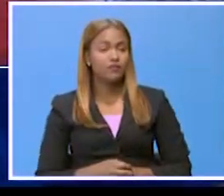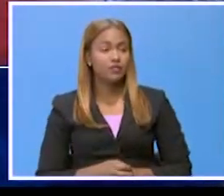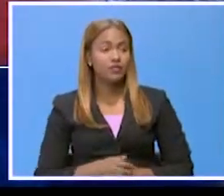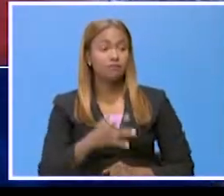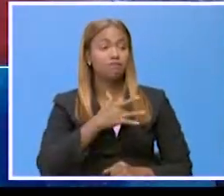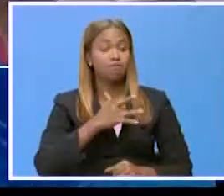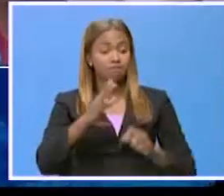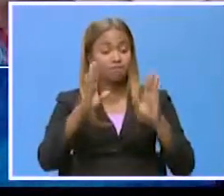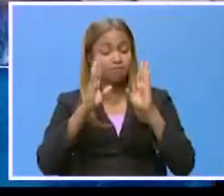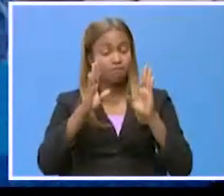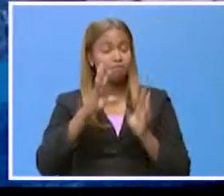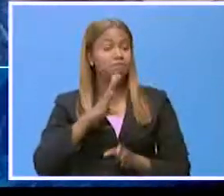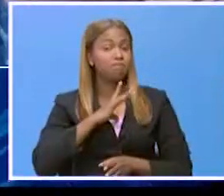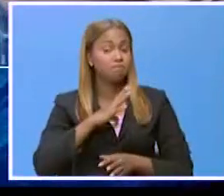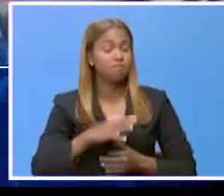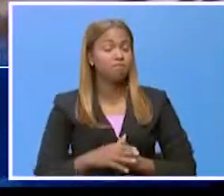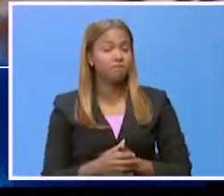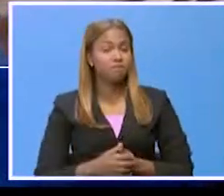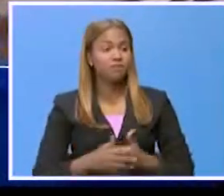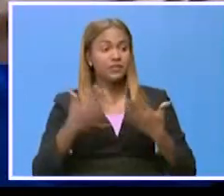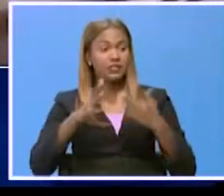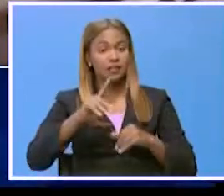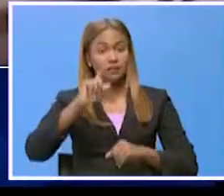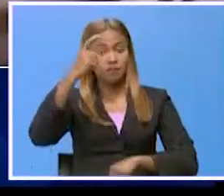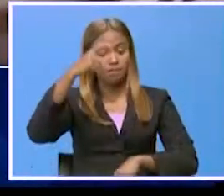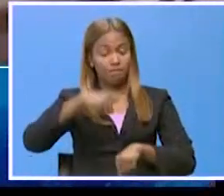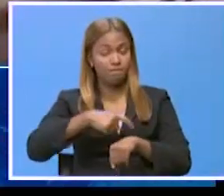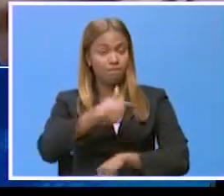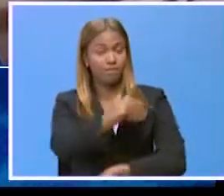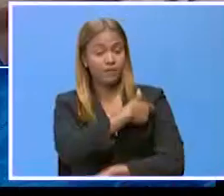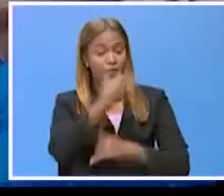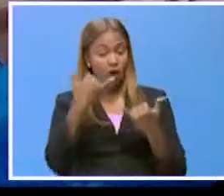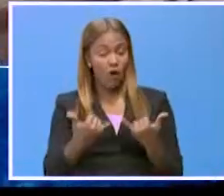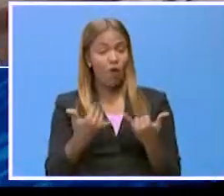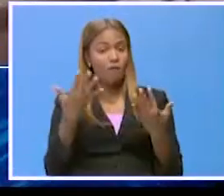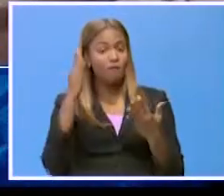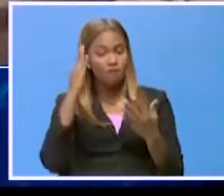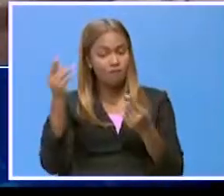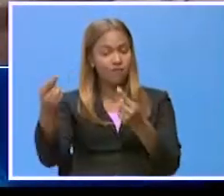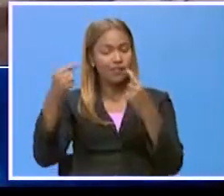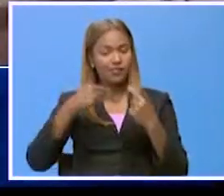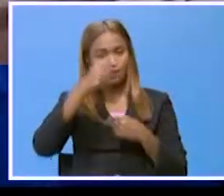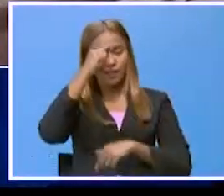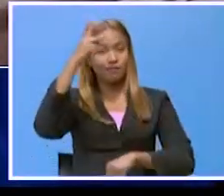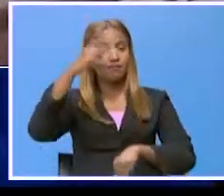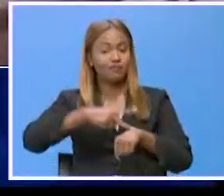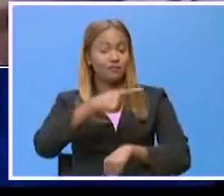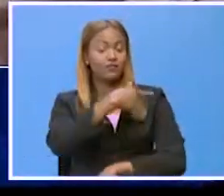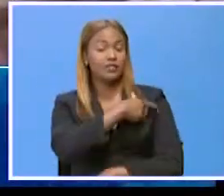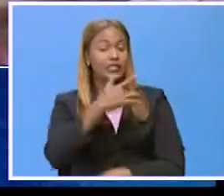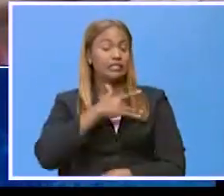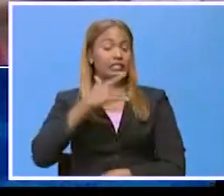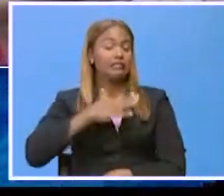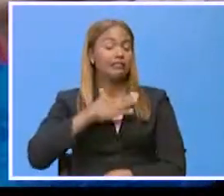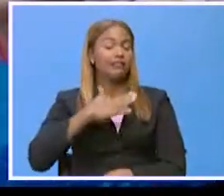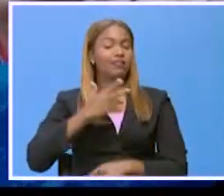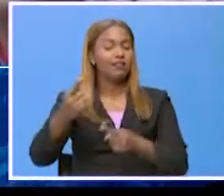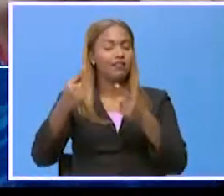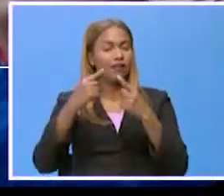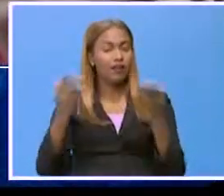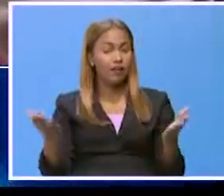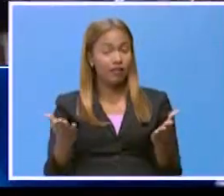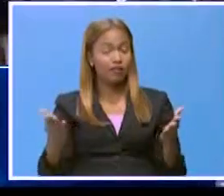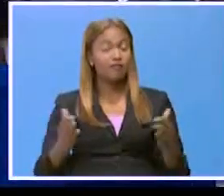atendido también a ya yo me puse mi primera 27 mil segundos y todo muy contenta de estar aquí no estaba atendiendo